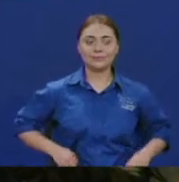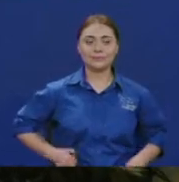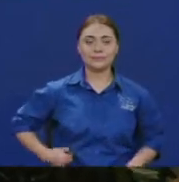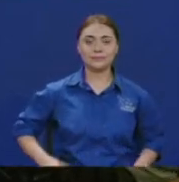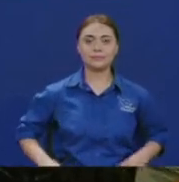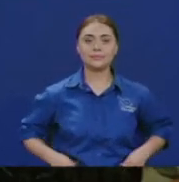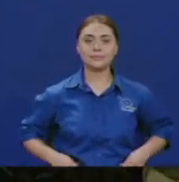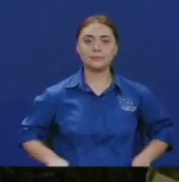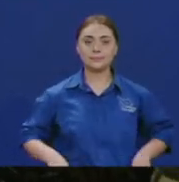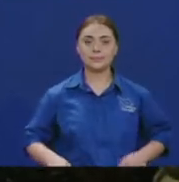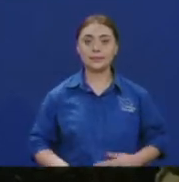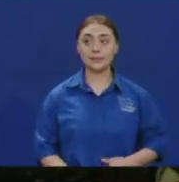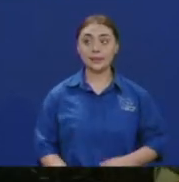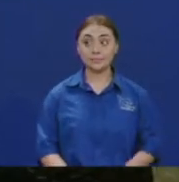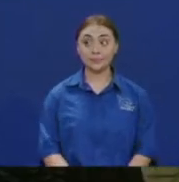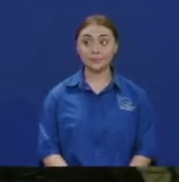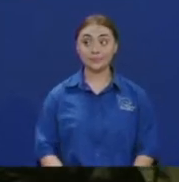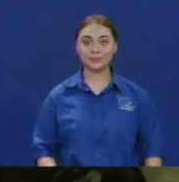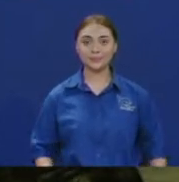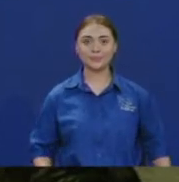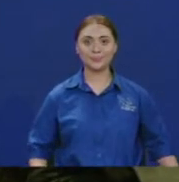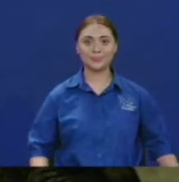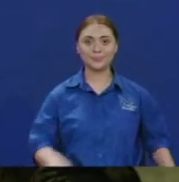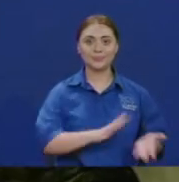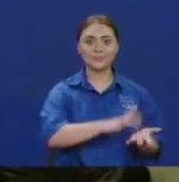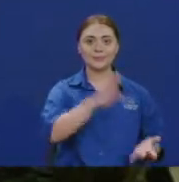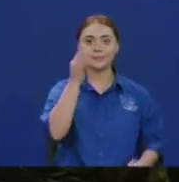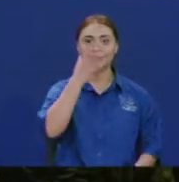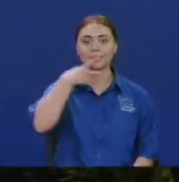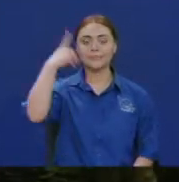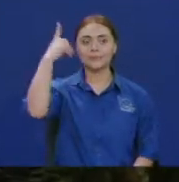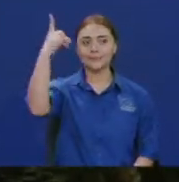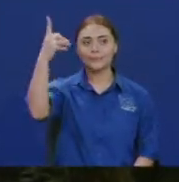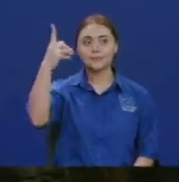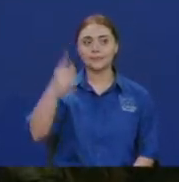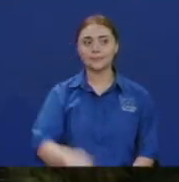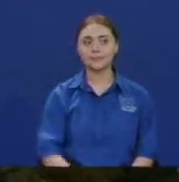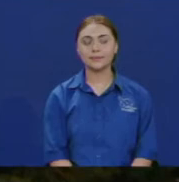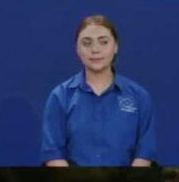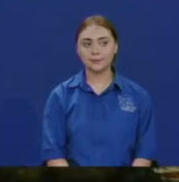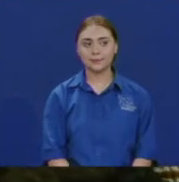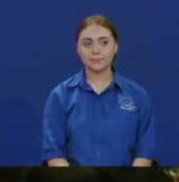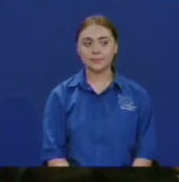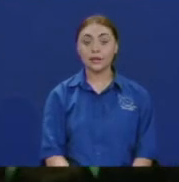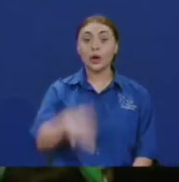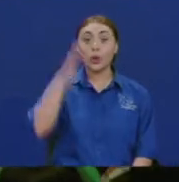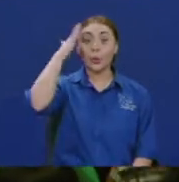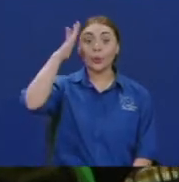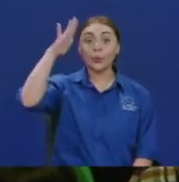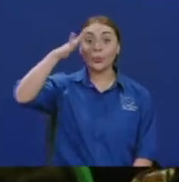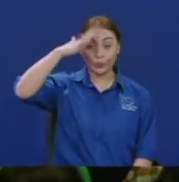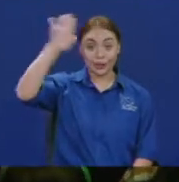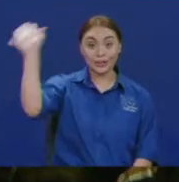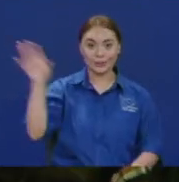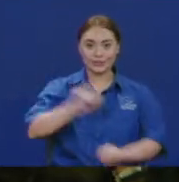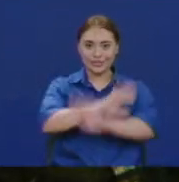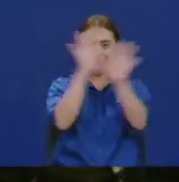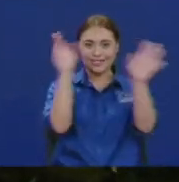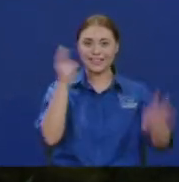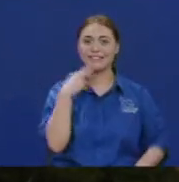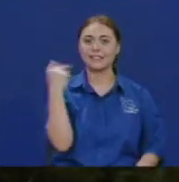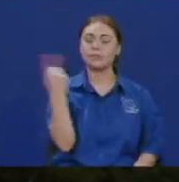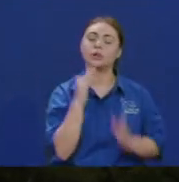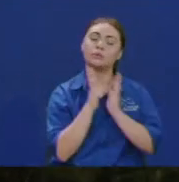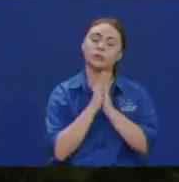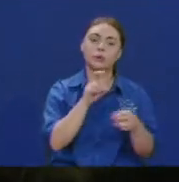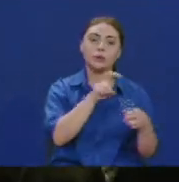a Dios. Gloria a Dios, gloria a Dios. Aleluya. Buenos días, hermanos amados. Pueden tomar sus